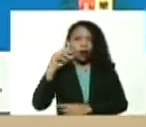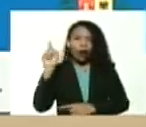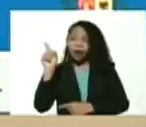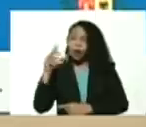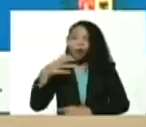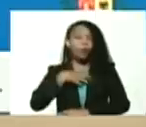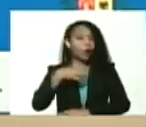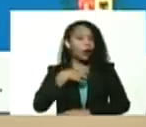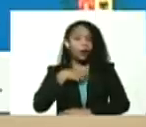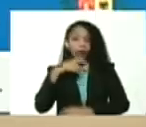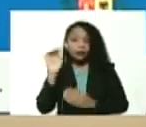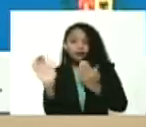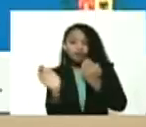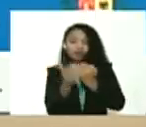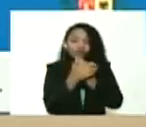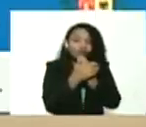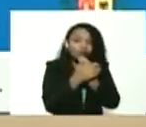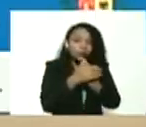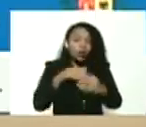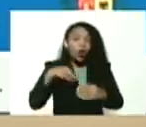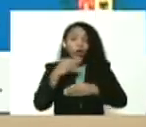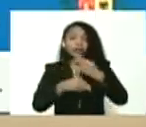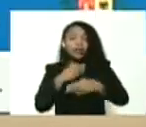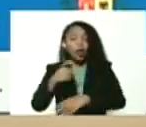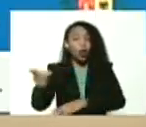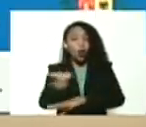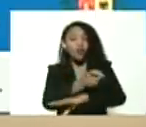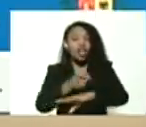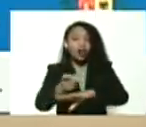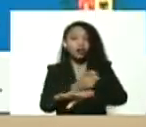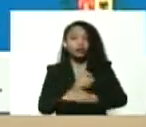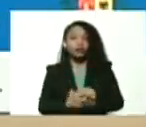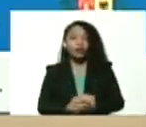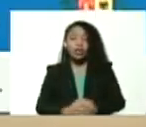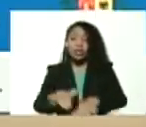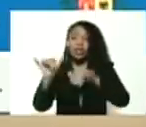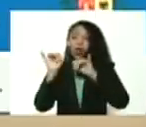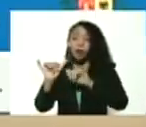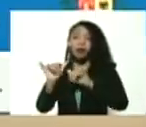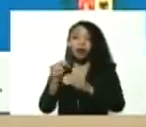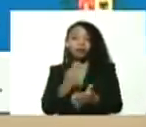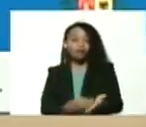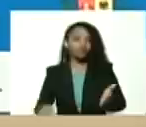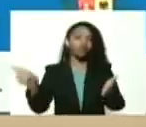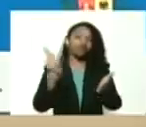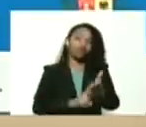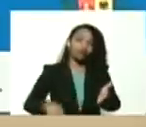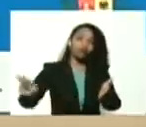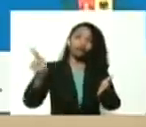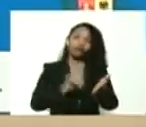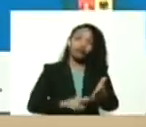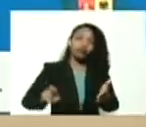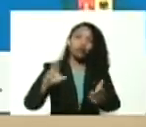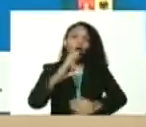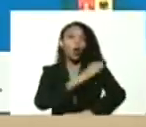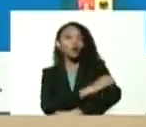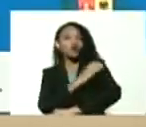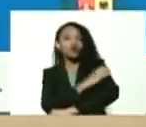pueden ocultar lo que hicieron cuando fueron gobierno. Y es lo mismo que repitieron en la